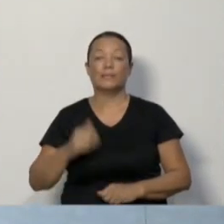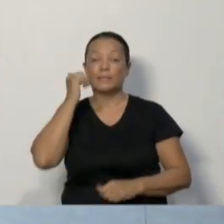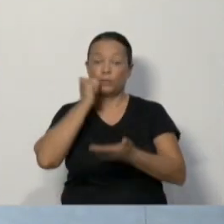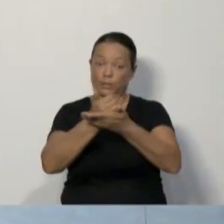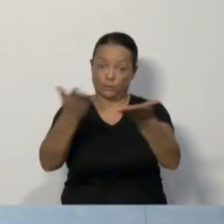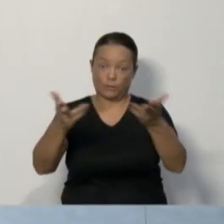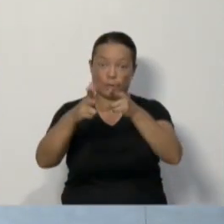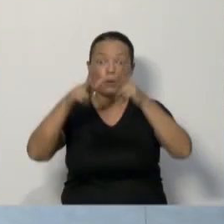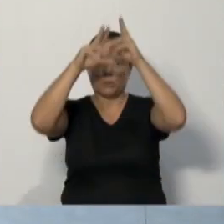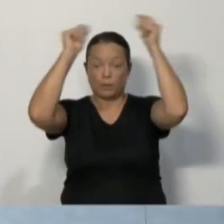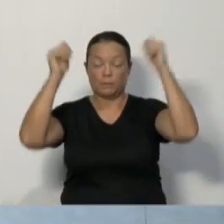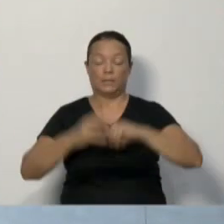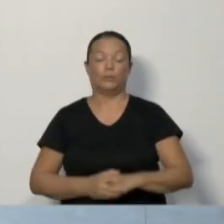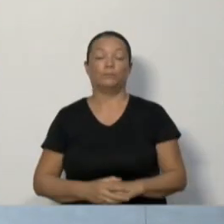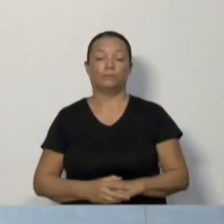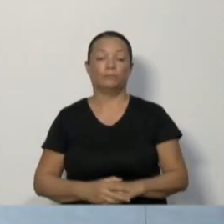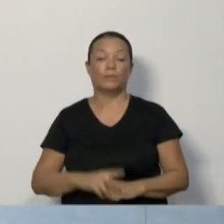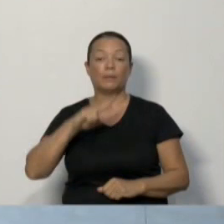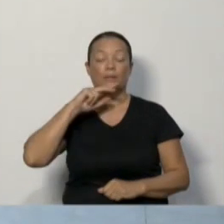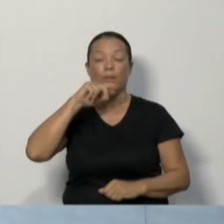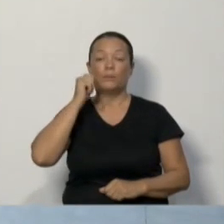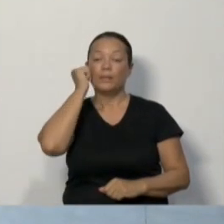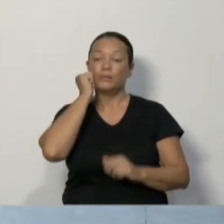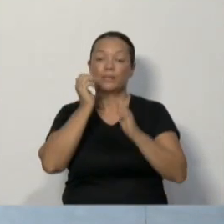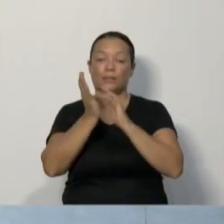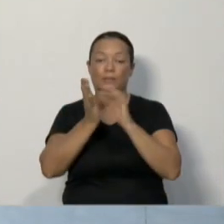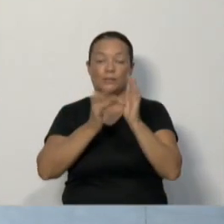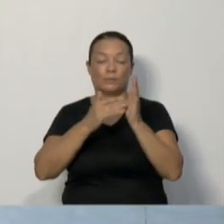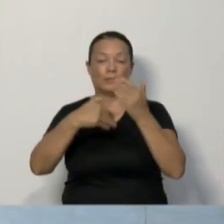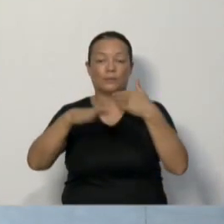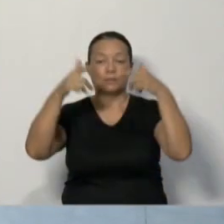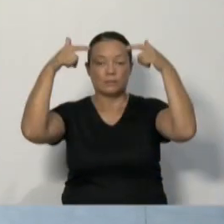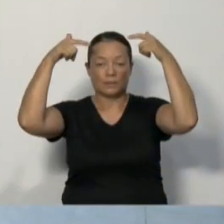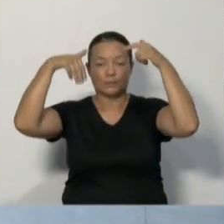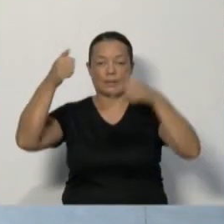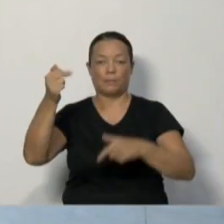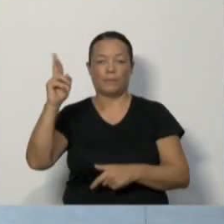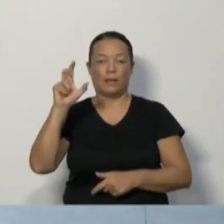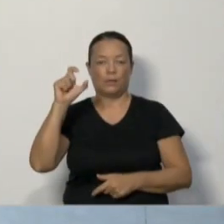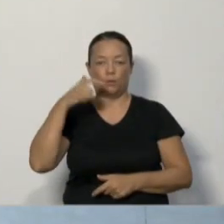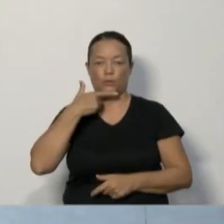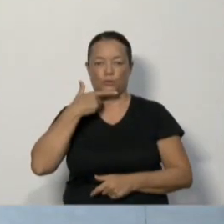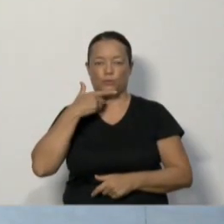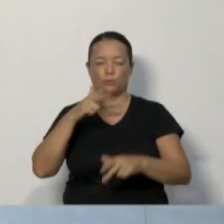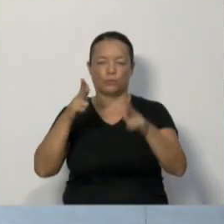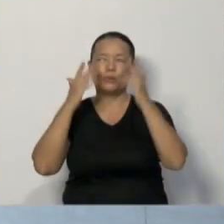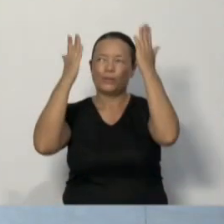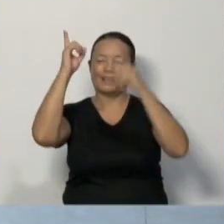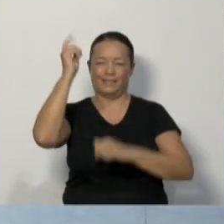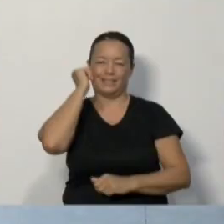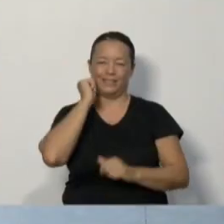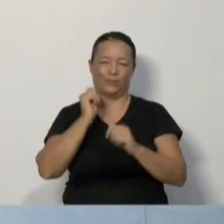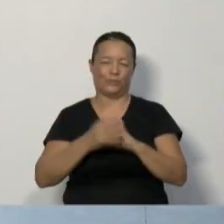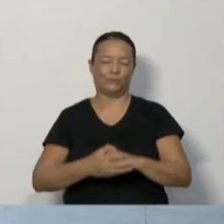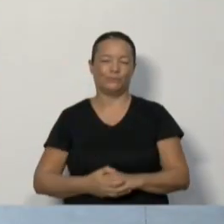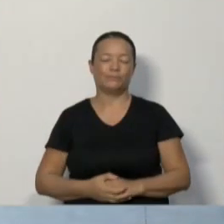El Señor esté con ustedes. Con tu espíritu. Evangelio de nuestro Señor Jesucristo según San Marcos. Gloria